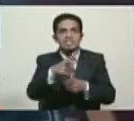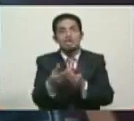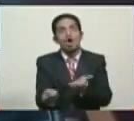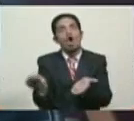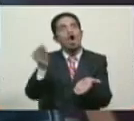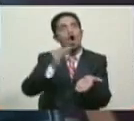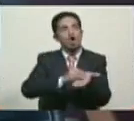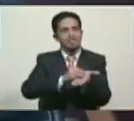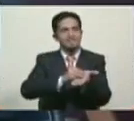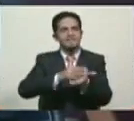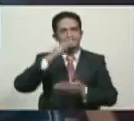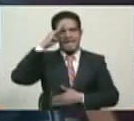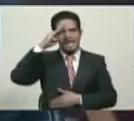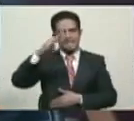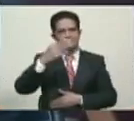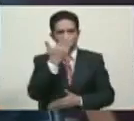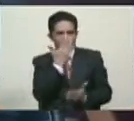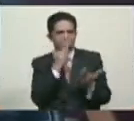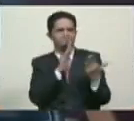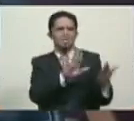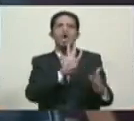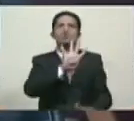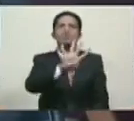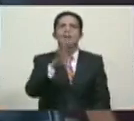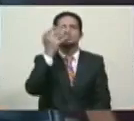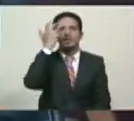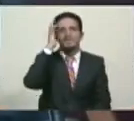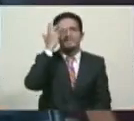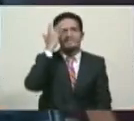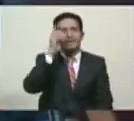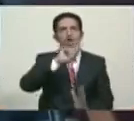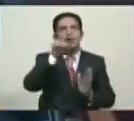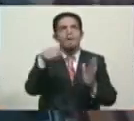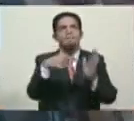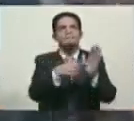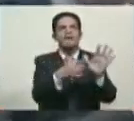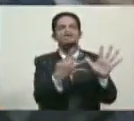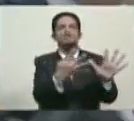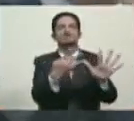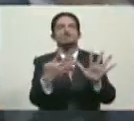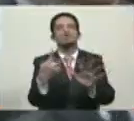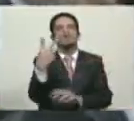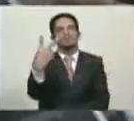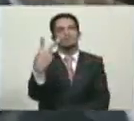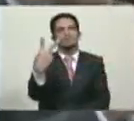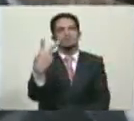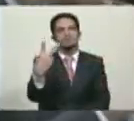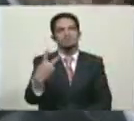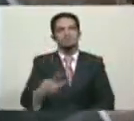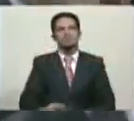cenizas y da su paso al frente el 4 de febrero de 1992.